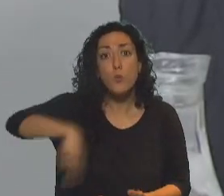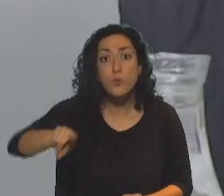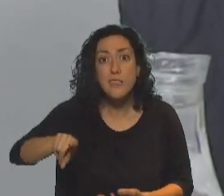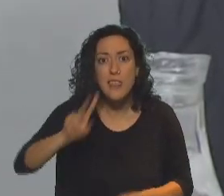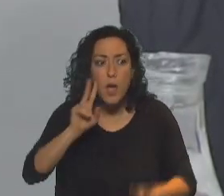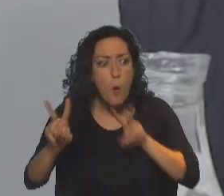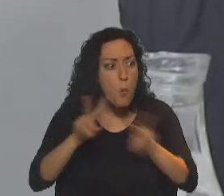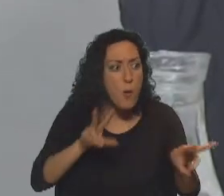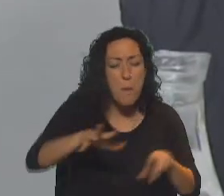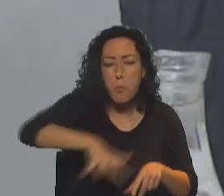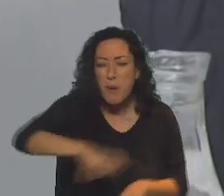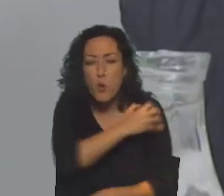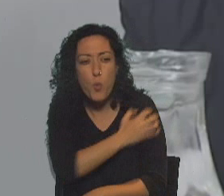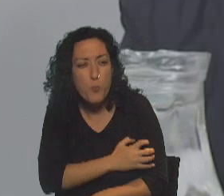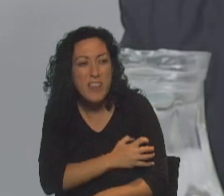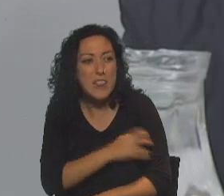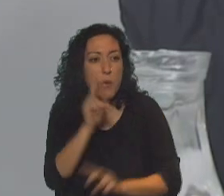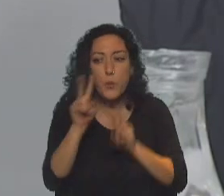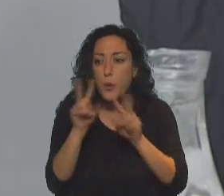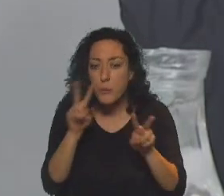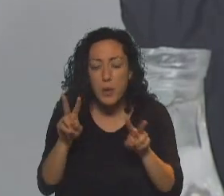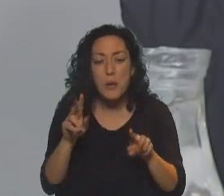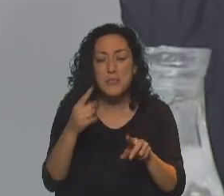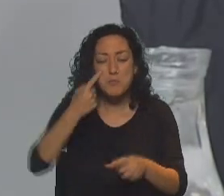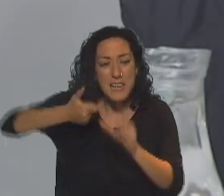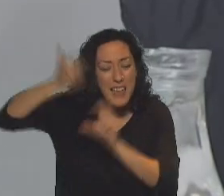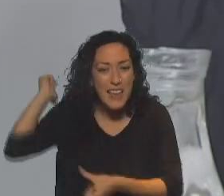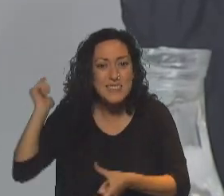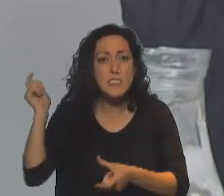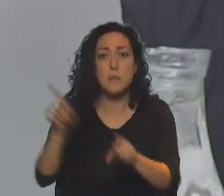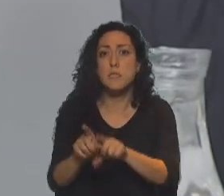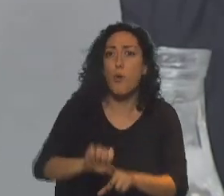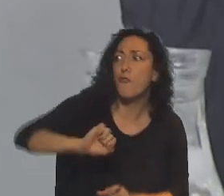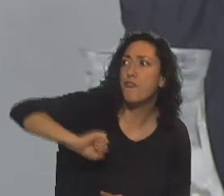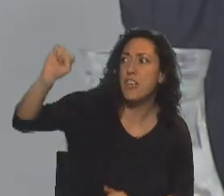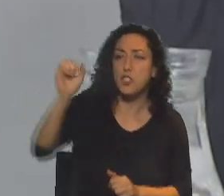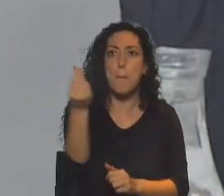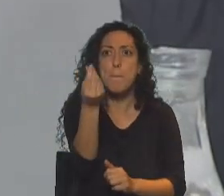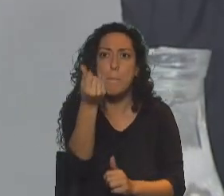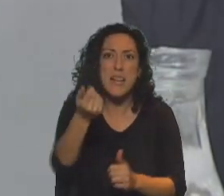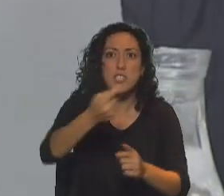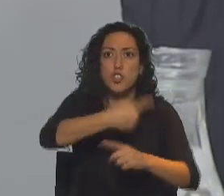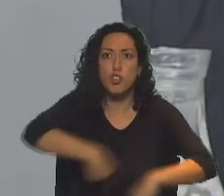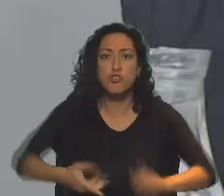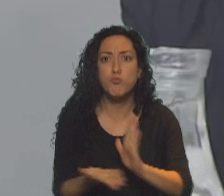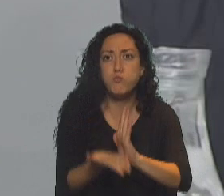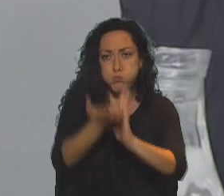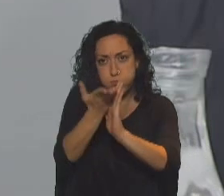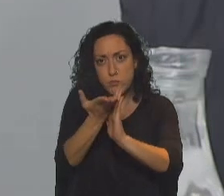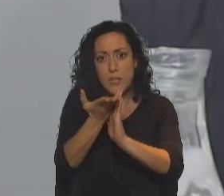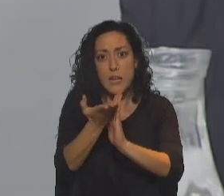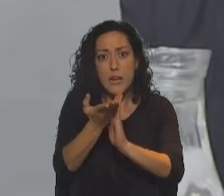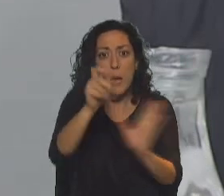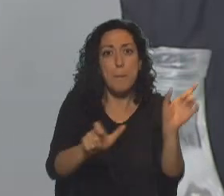al pueblo en los barrios, lo decía Ignacio, desde la inflación, de los precios, de la necesidad de la gente, de